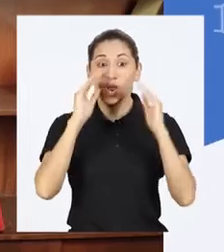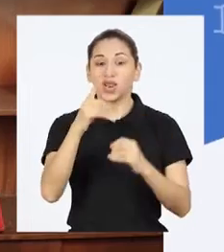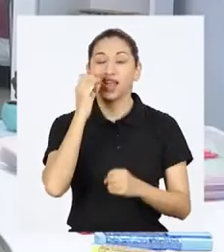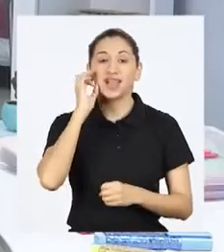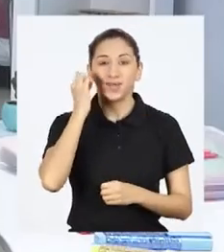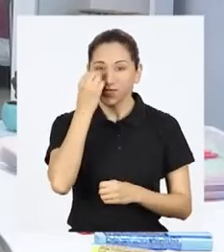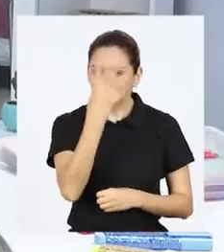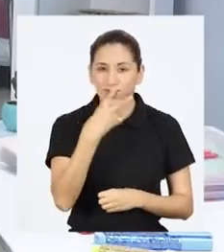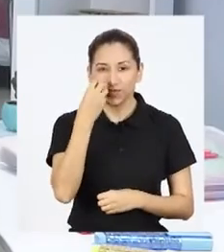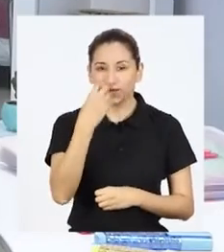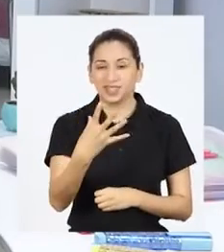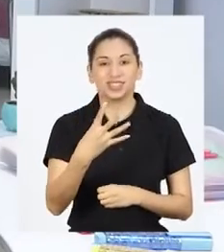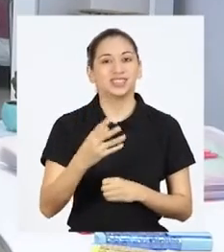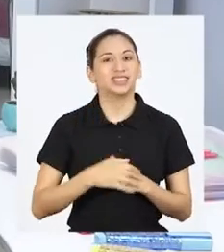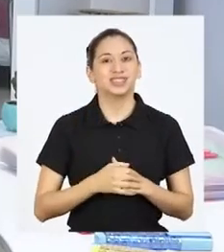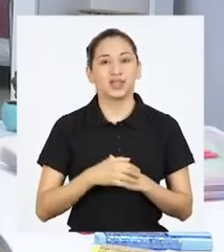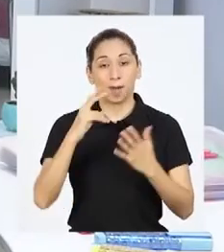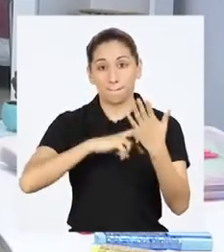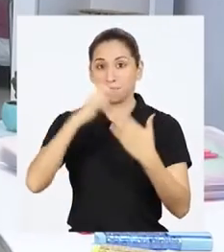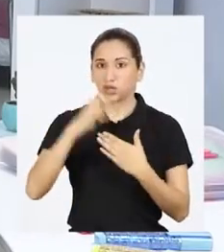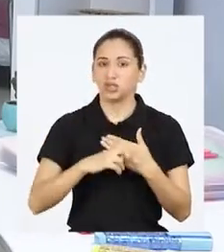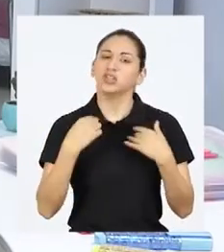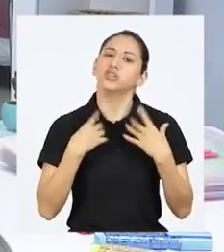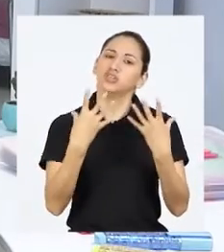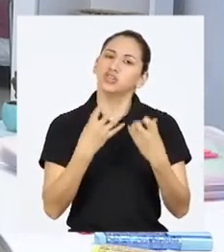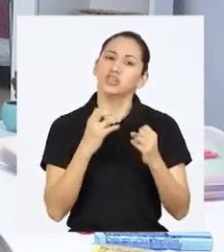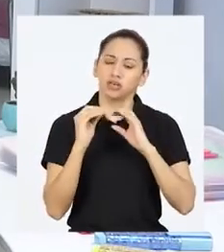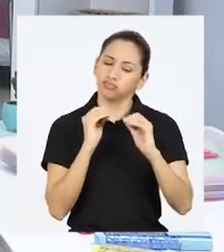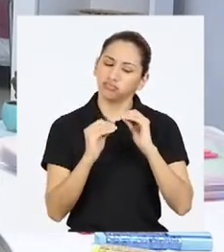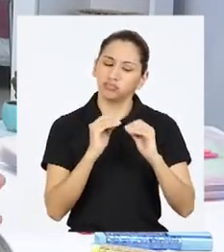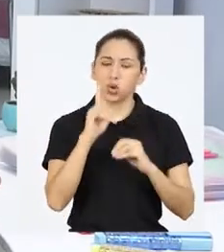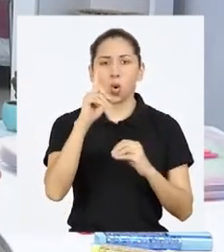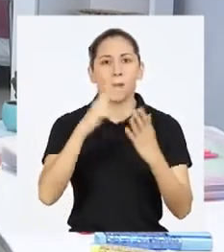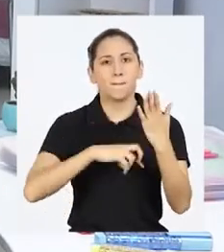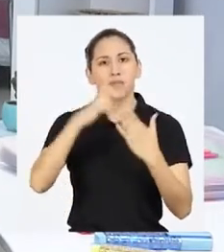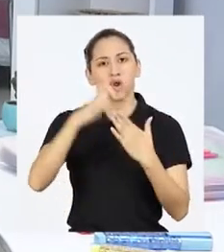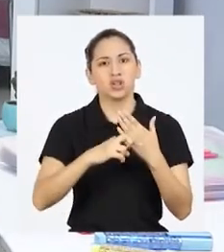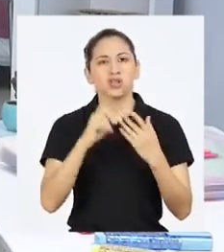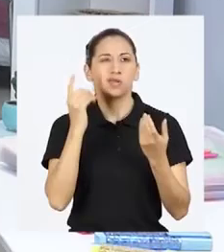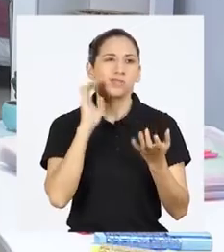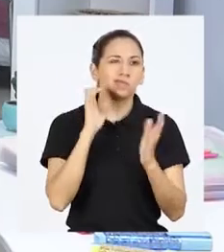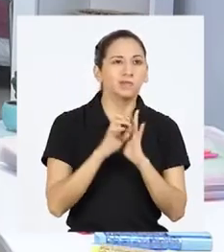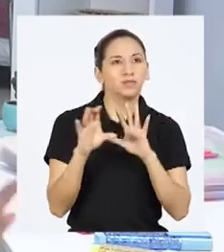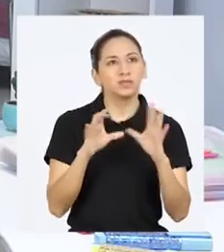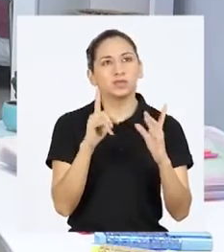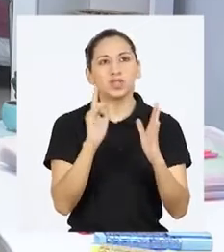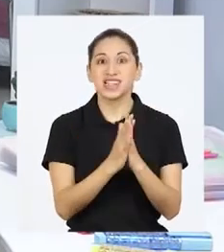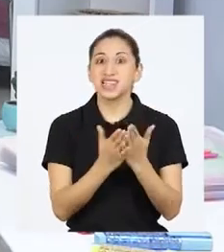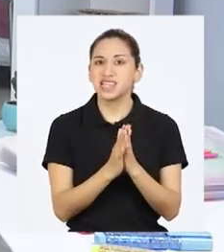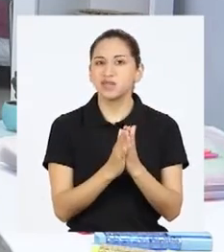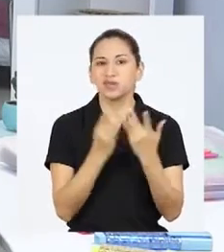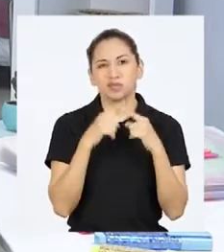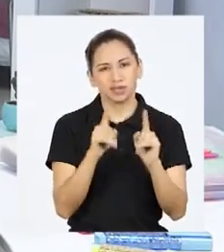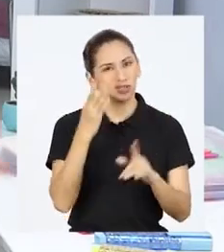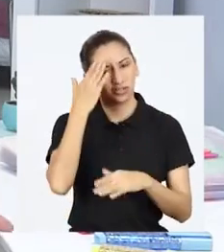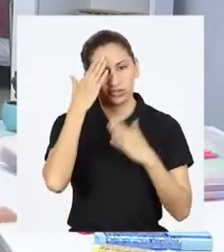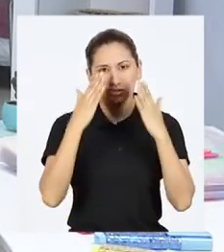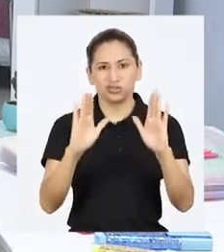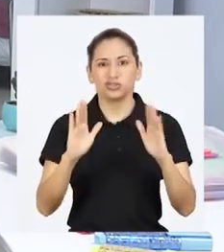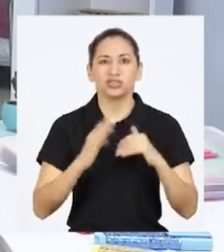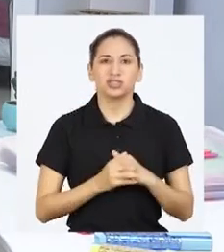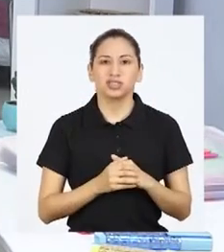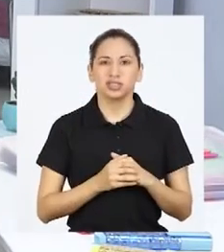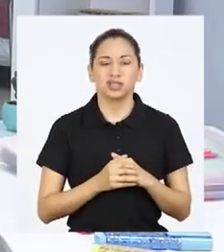proyecto! Se me ocurrió diseñar algún producto cultural como un libro. pero no sé, no soy muy